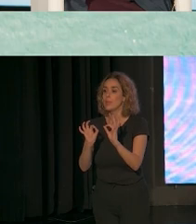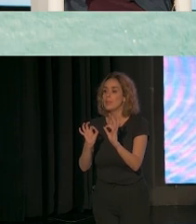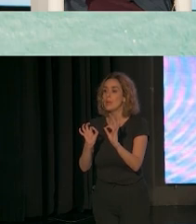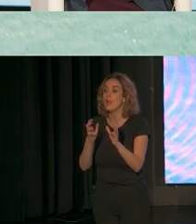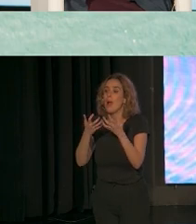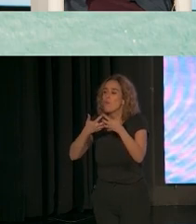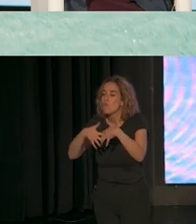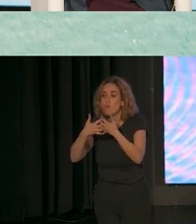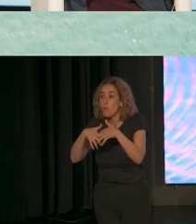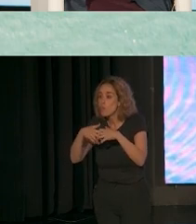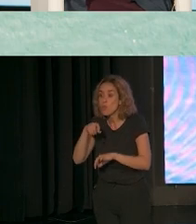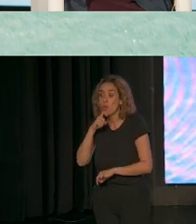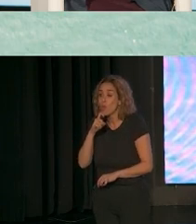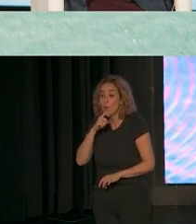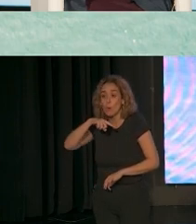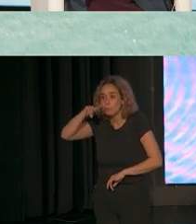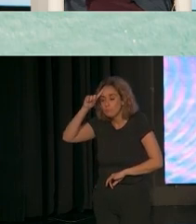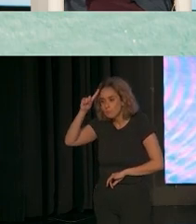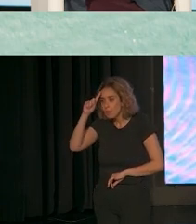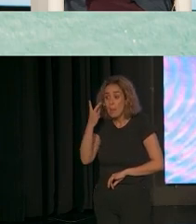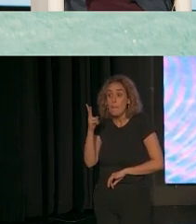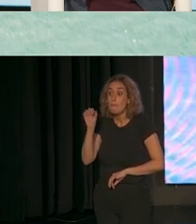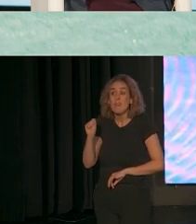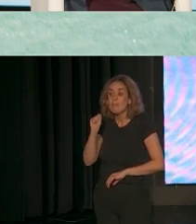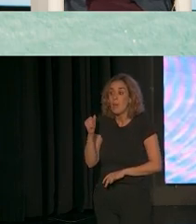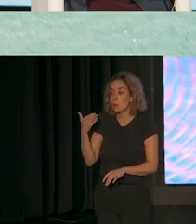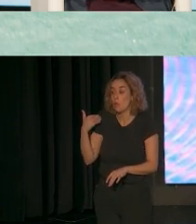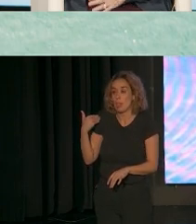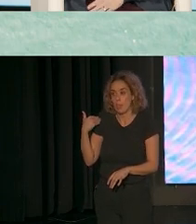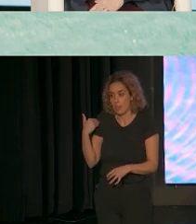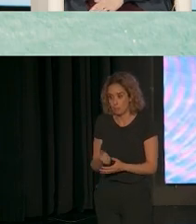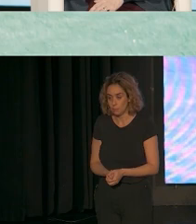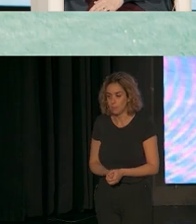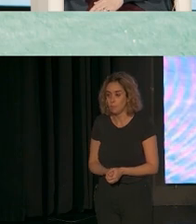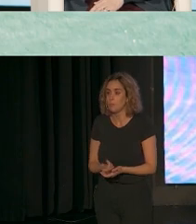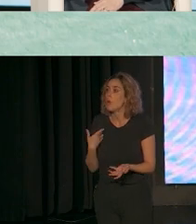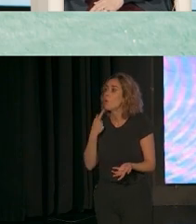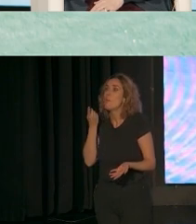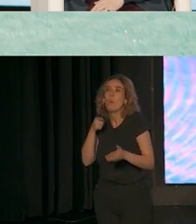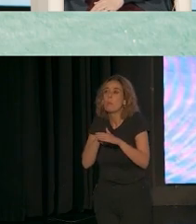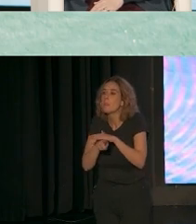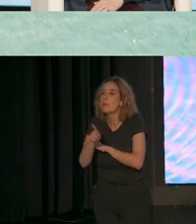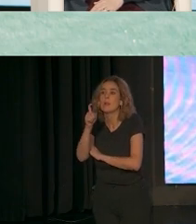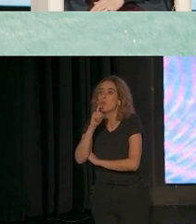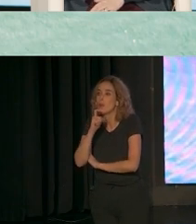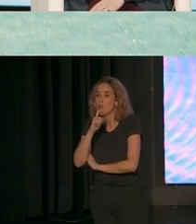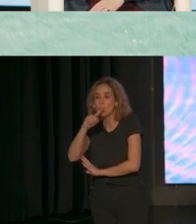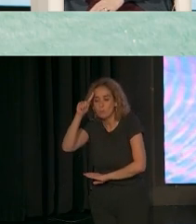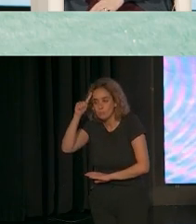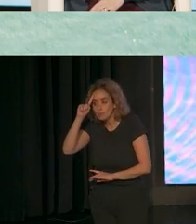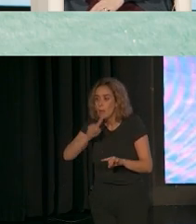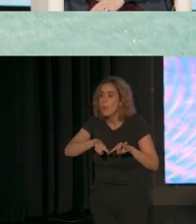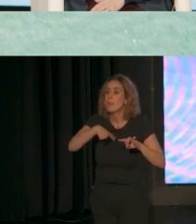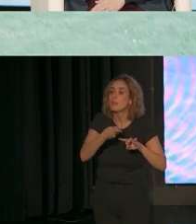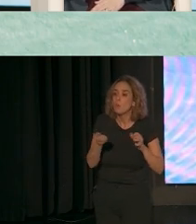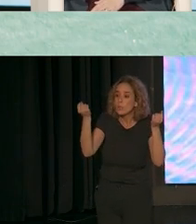cómo funcionaba este nuevo campo. 20 años es muy poco. Nadie tenía una idea de cómo debía desarrollarse todo eso. Y ahí fueron apareciendo